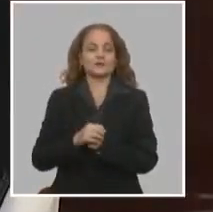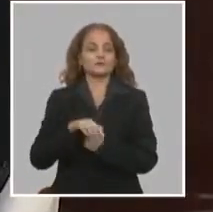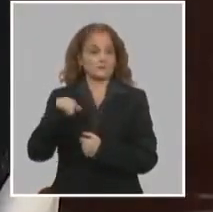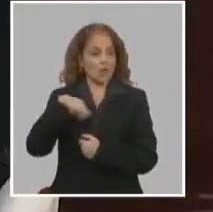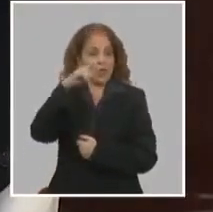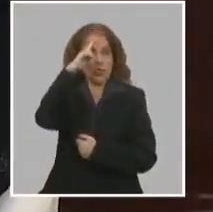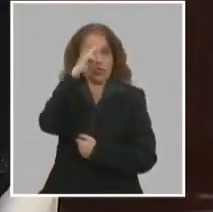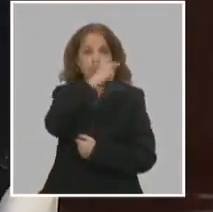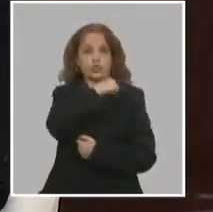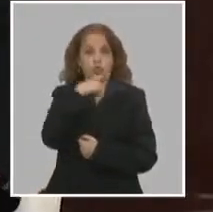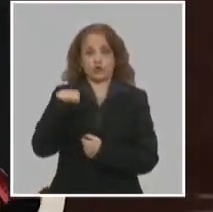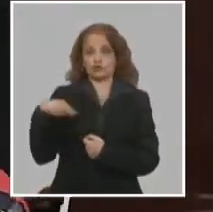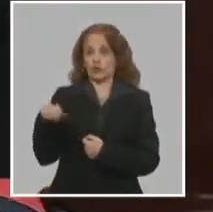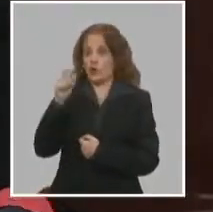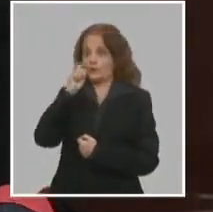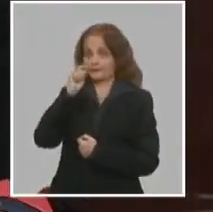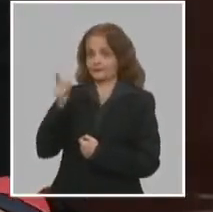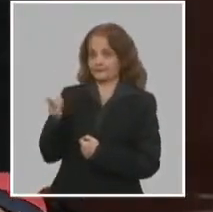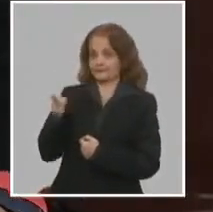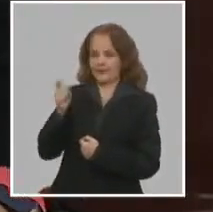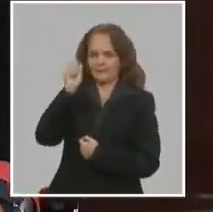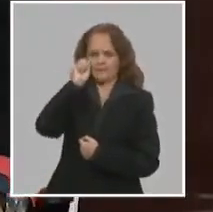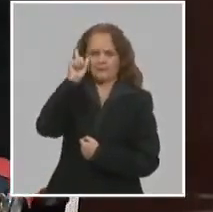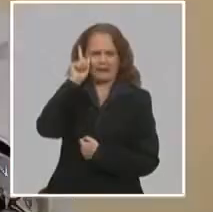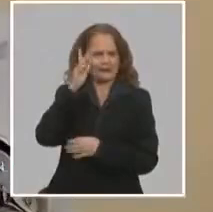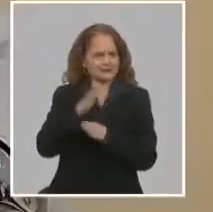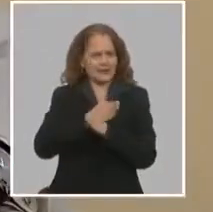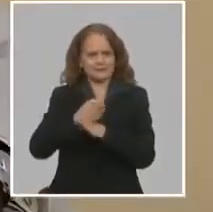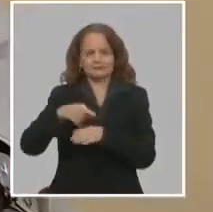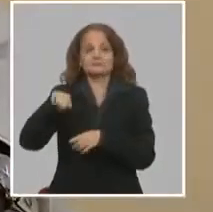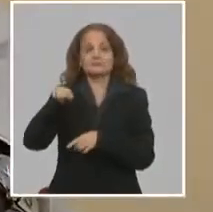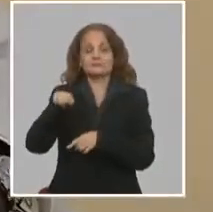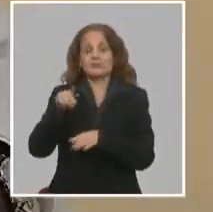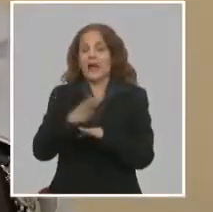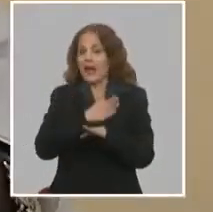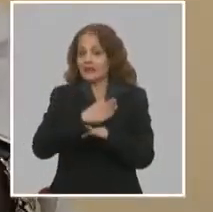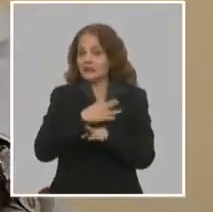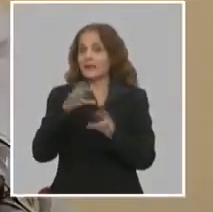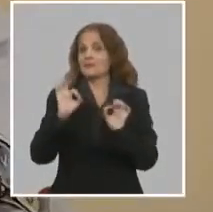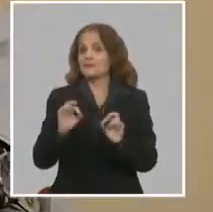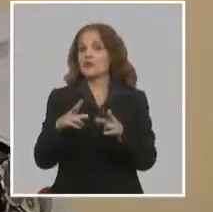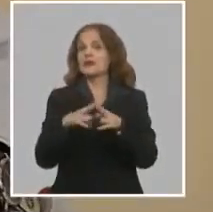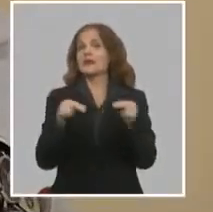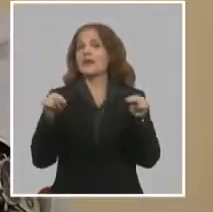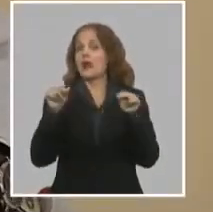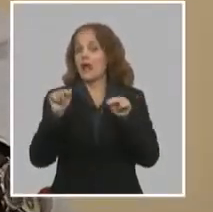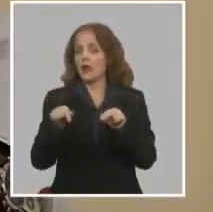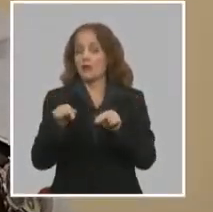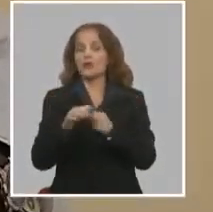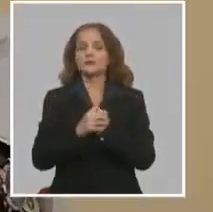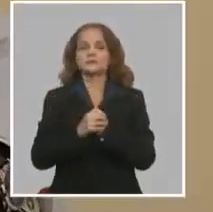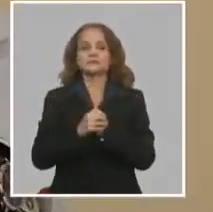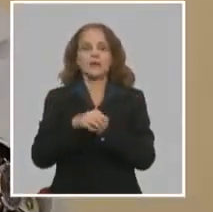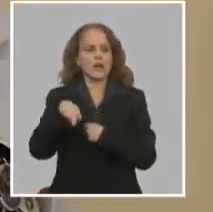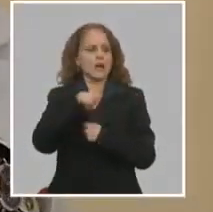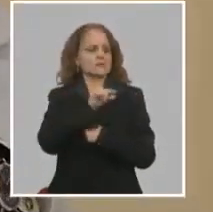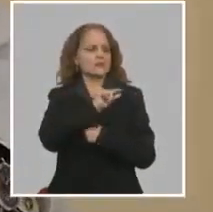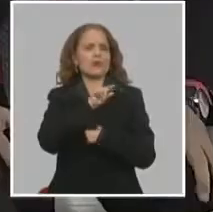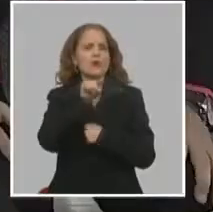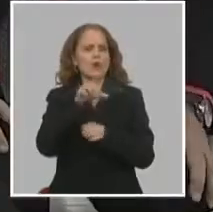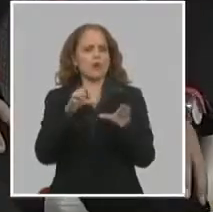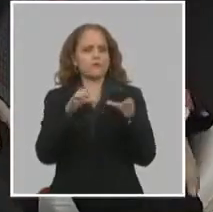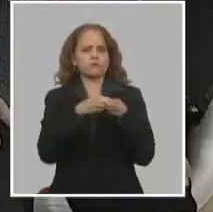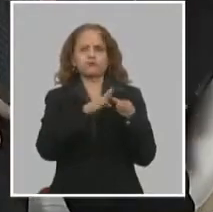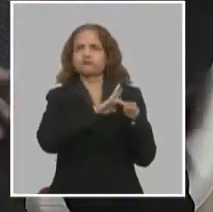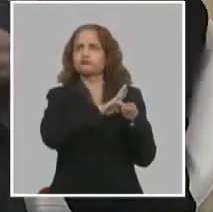en África, antes estuvo en Nicaragua también, ahora acaba de dirigir la Brigada Médica Cubana que estuvo en Togo, un